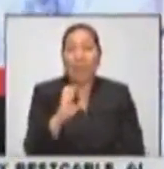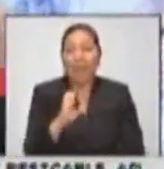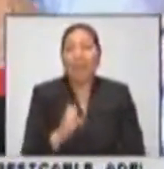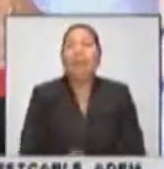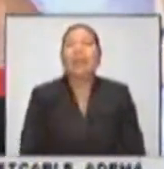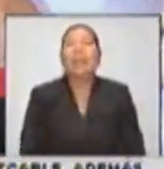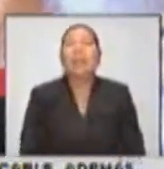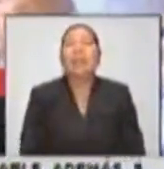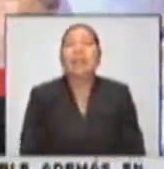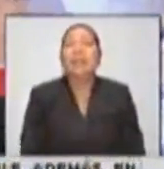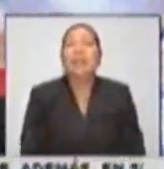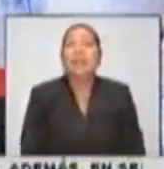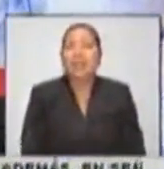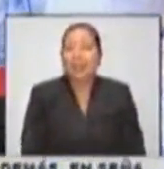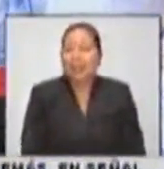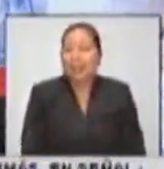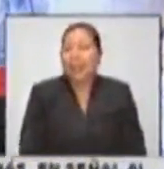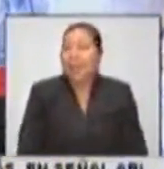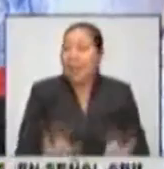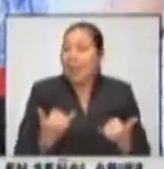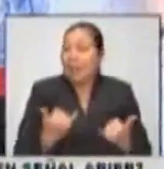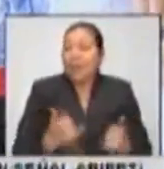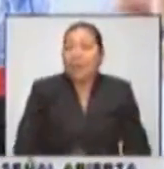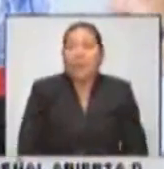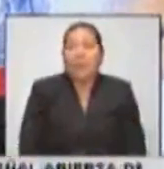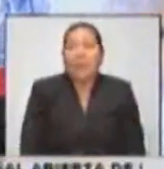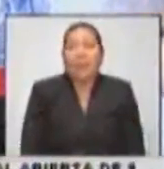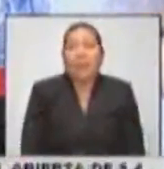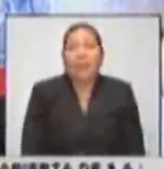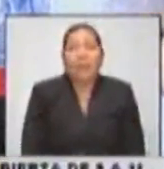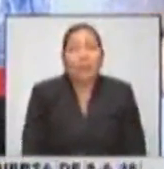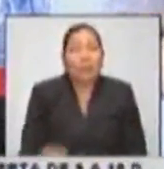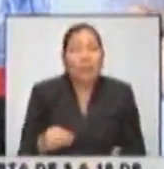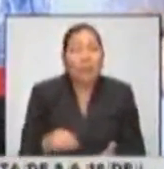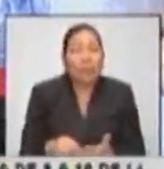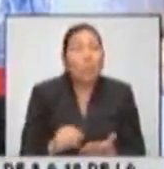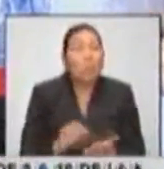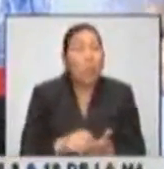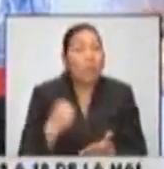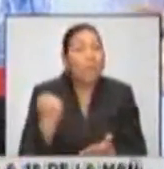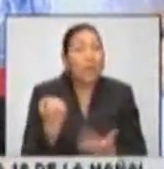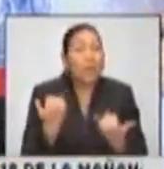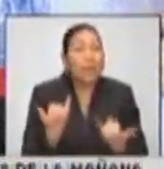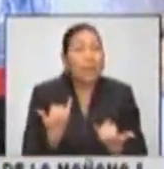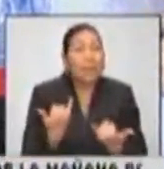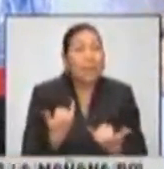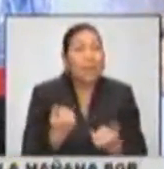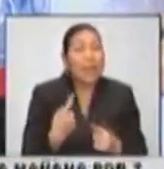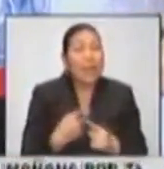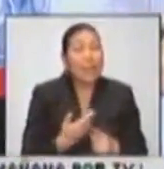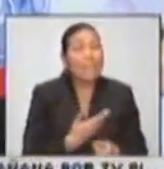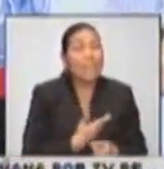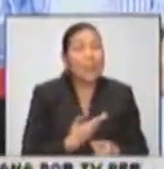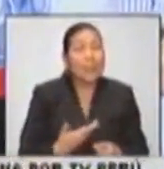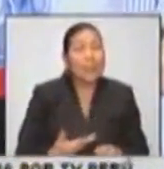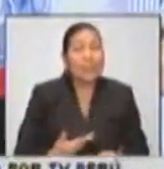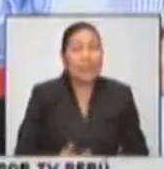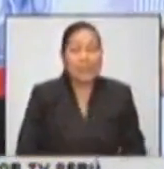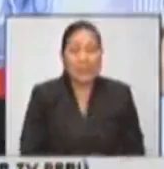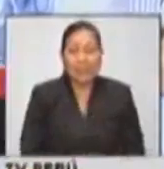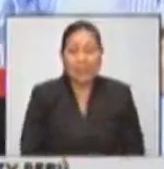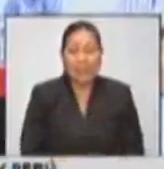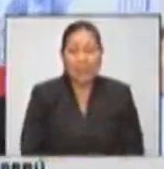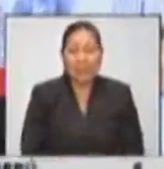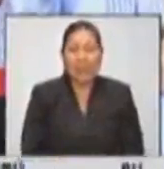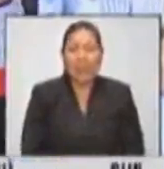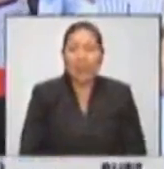hemos visto que en estos momentos hay imputaciones de corrupción muy fuertes contra expresidentes. Uno